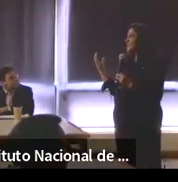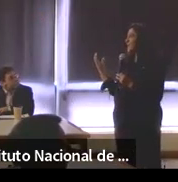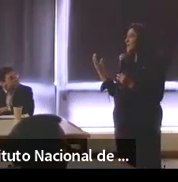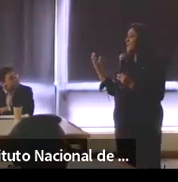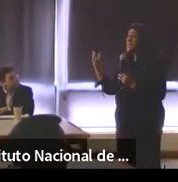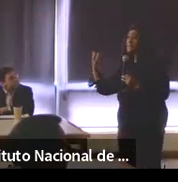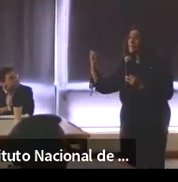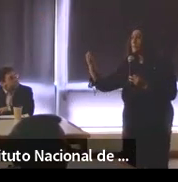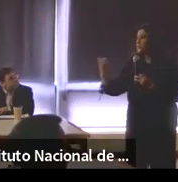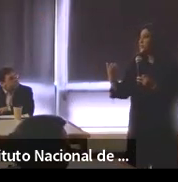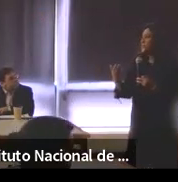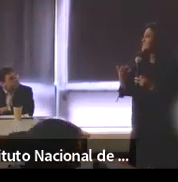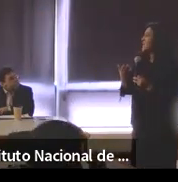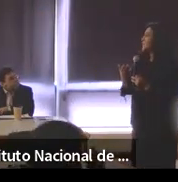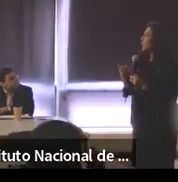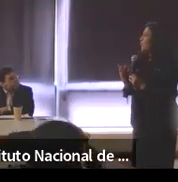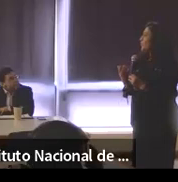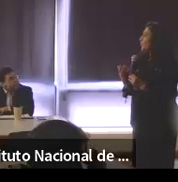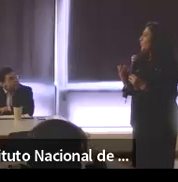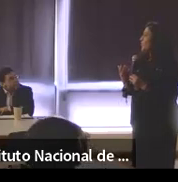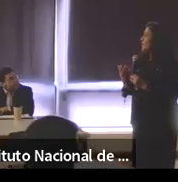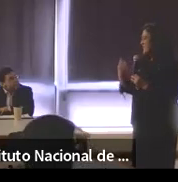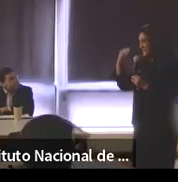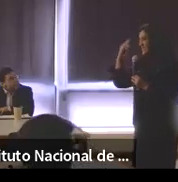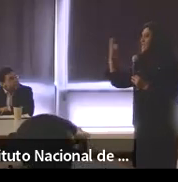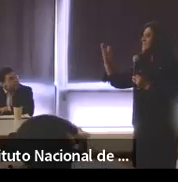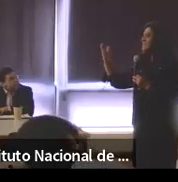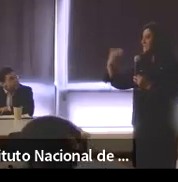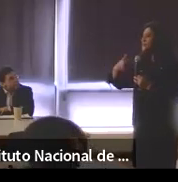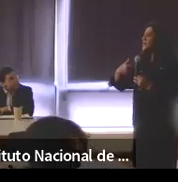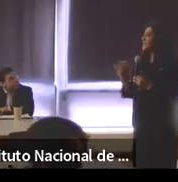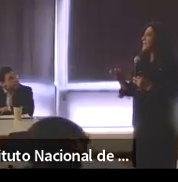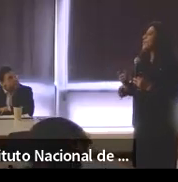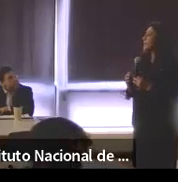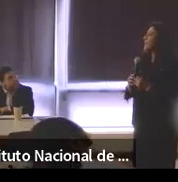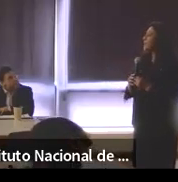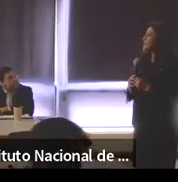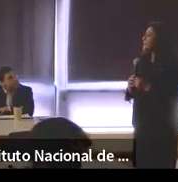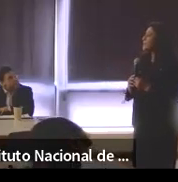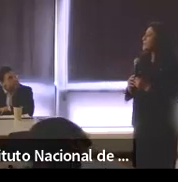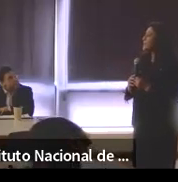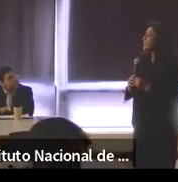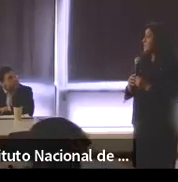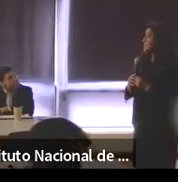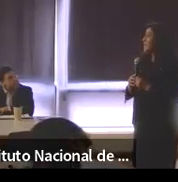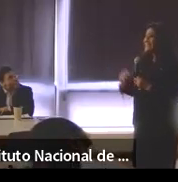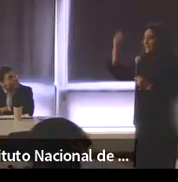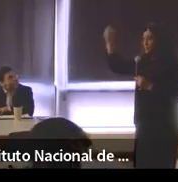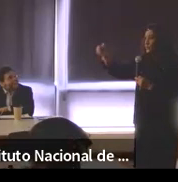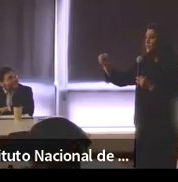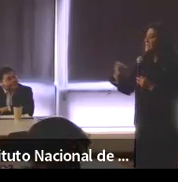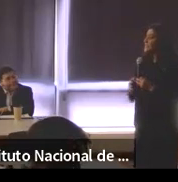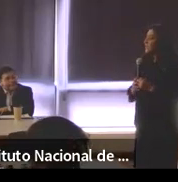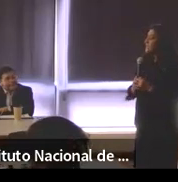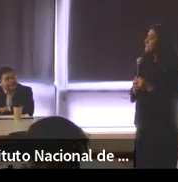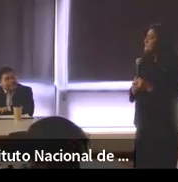había ido en el día y ella pasó y no me saludó Y desde ahí pienso que le caigo mal Cuál es